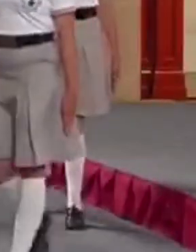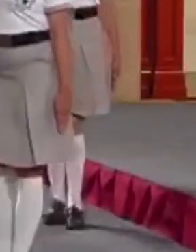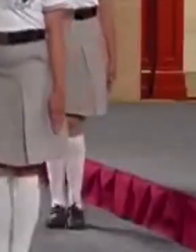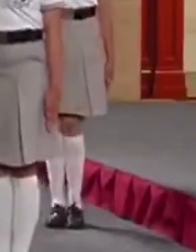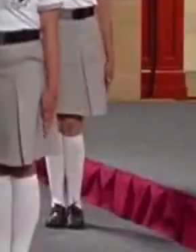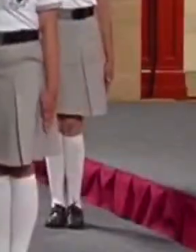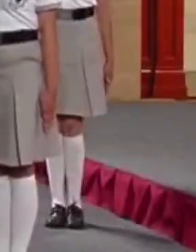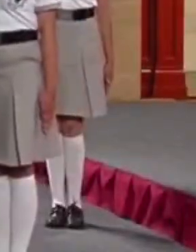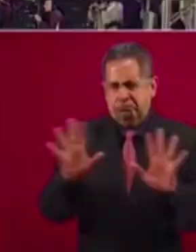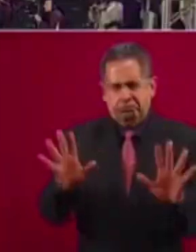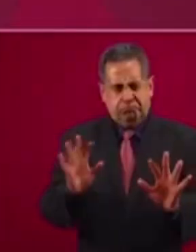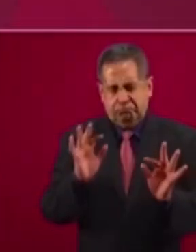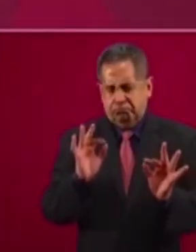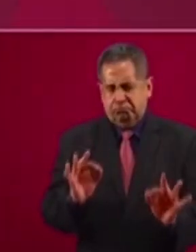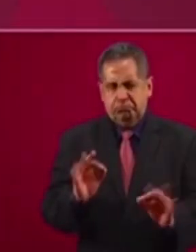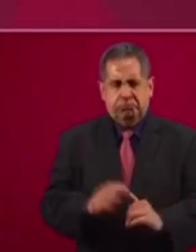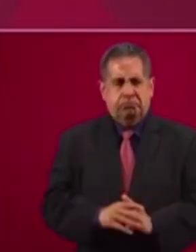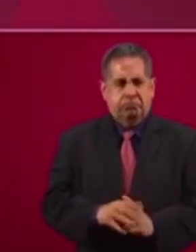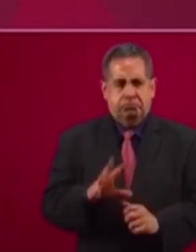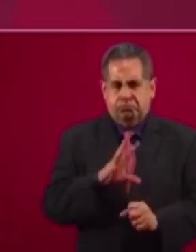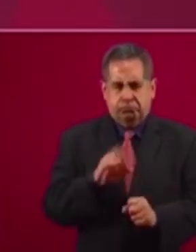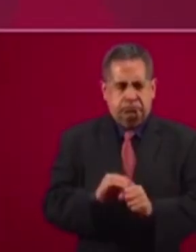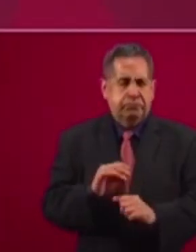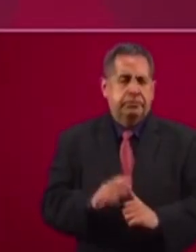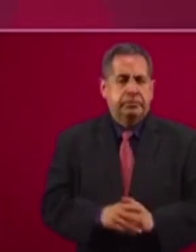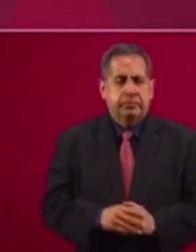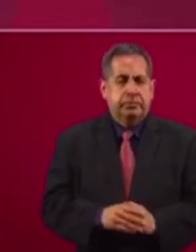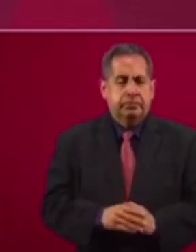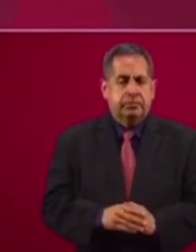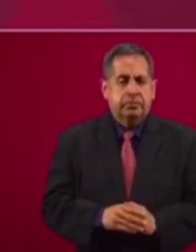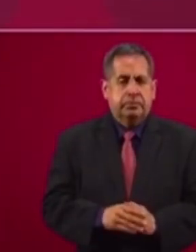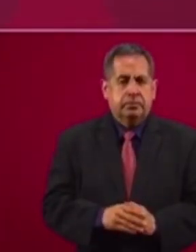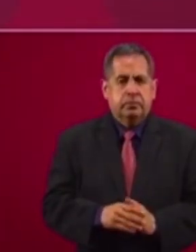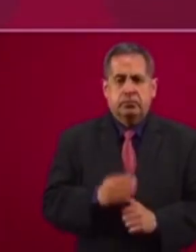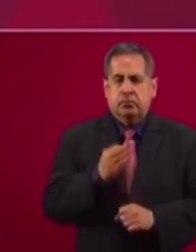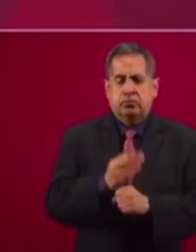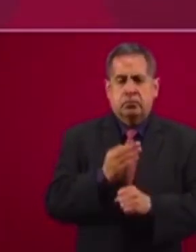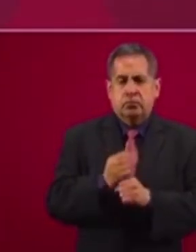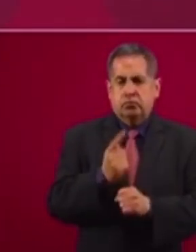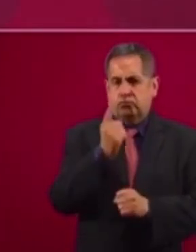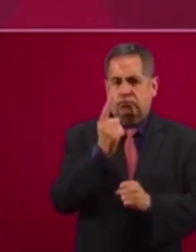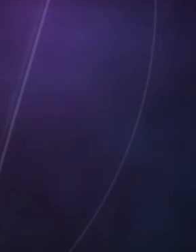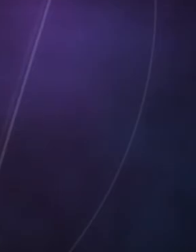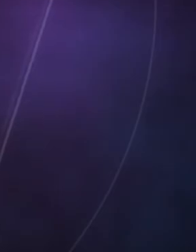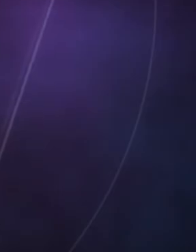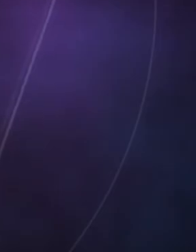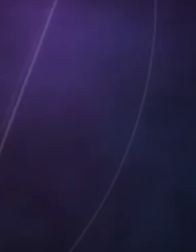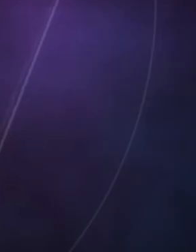Informó para Abacom, Alex García.